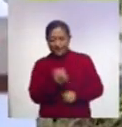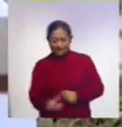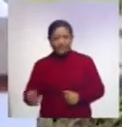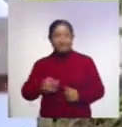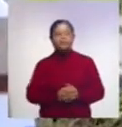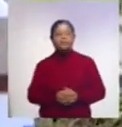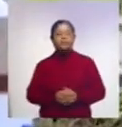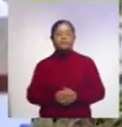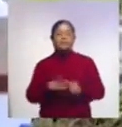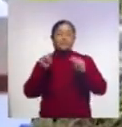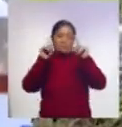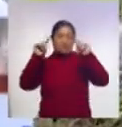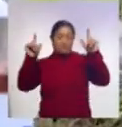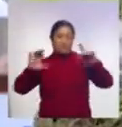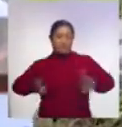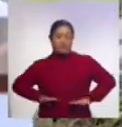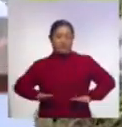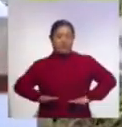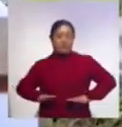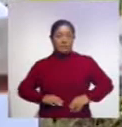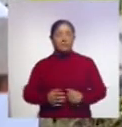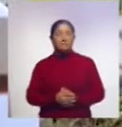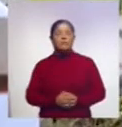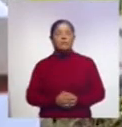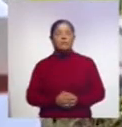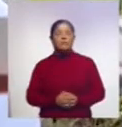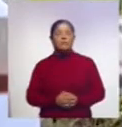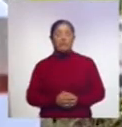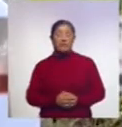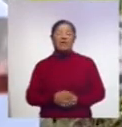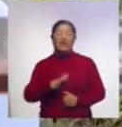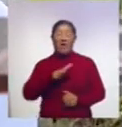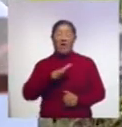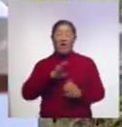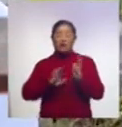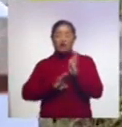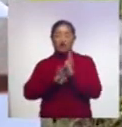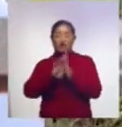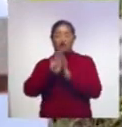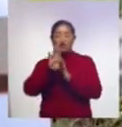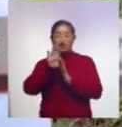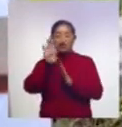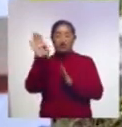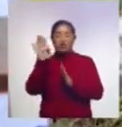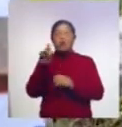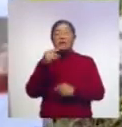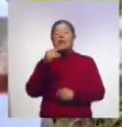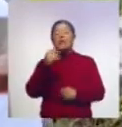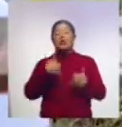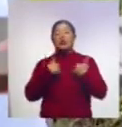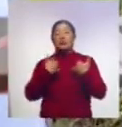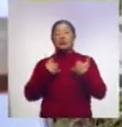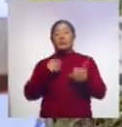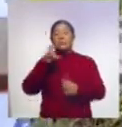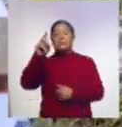se caracteriza porque tenemos un pico de casos y de mortalidad en jóvenes menores de 30 años.